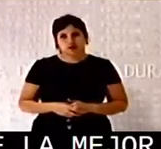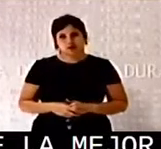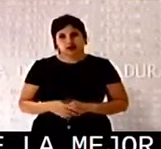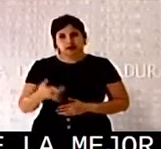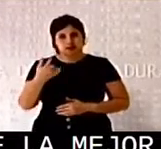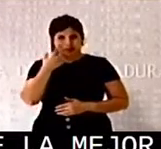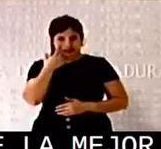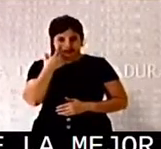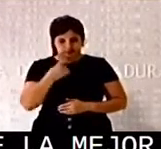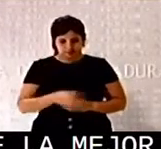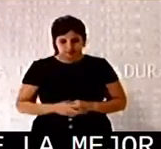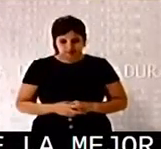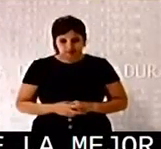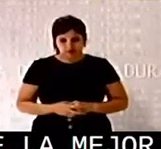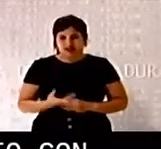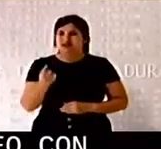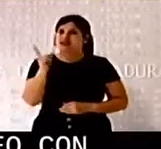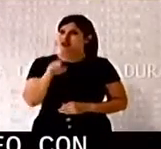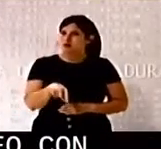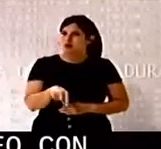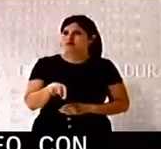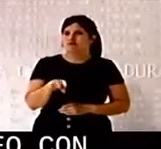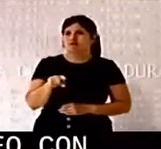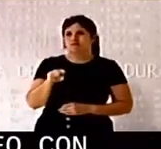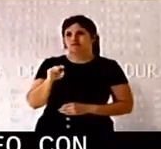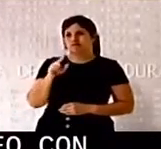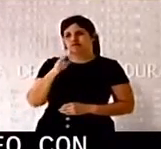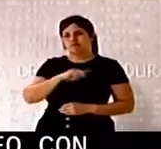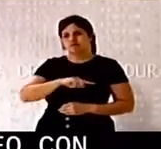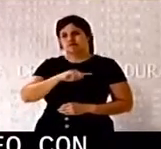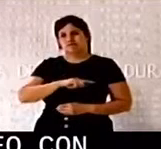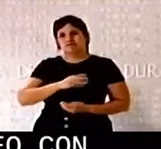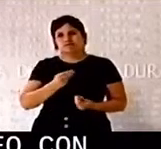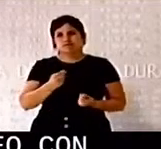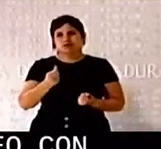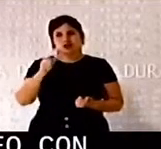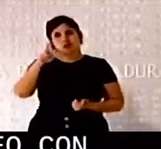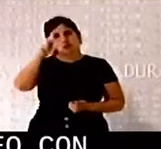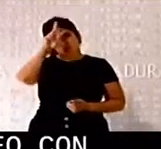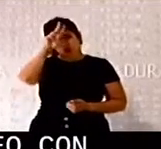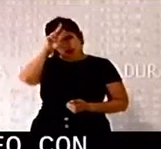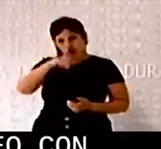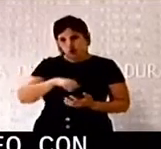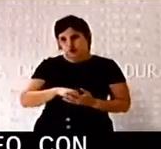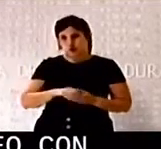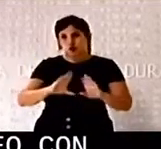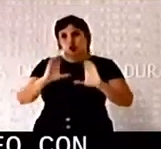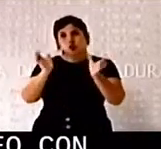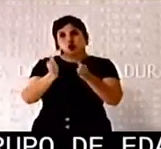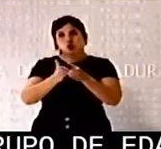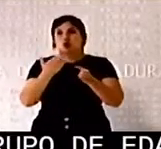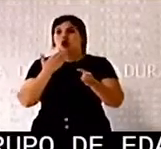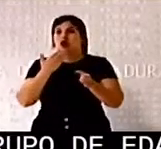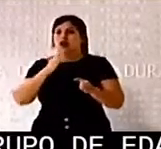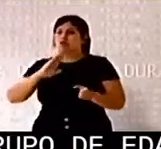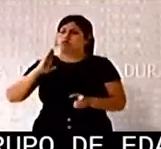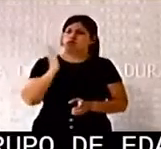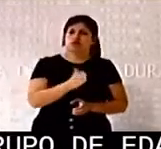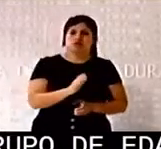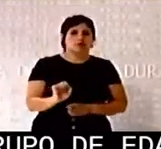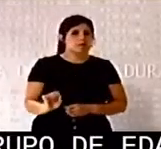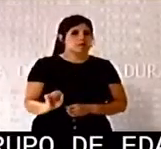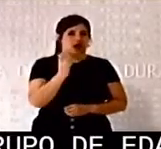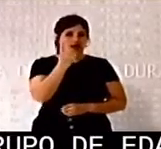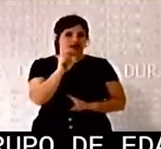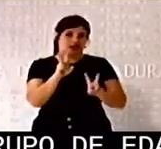Miren, veo con preocupación que en estos momentos el grupo de edad más afectado por la